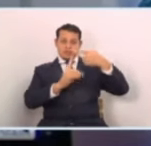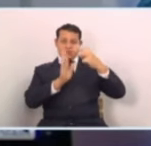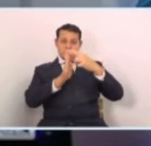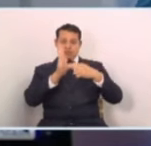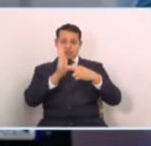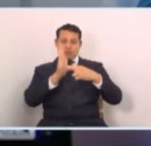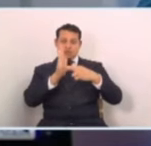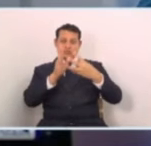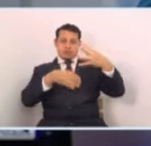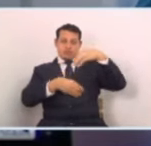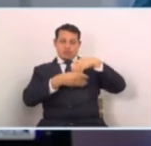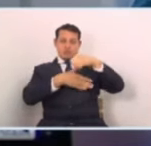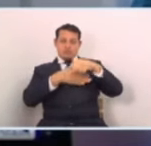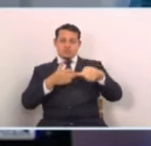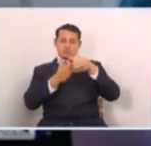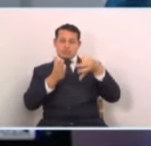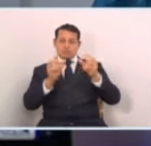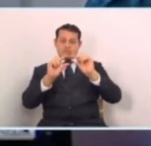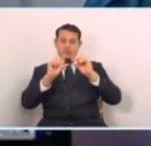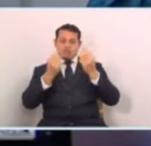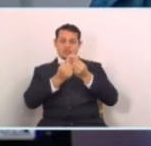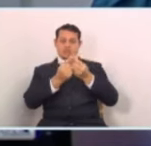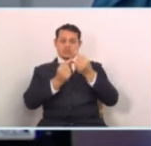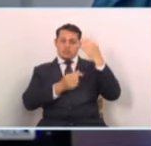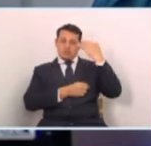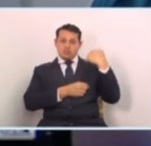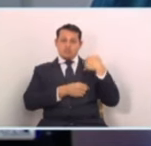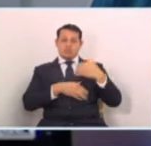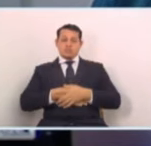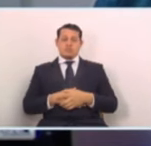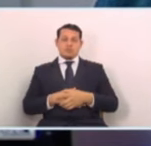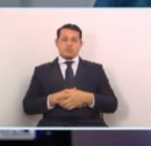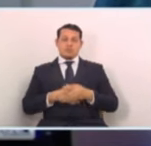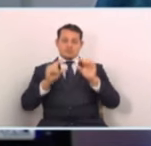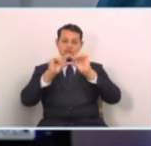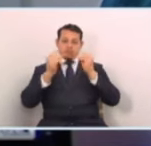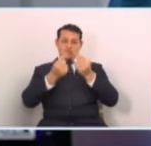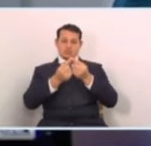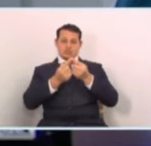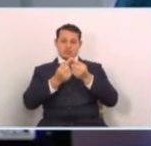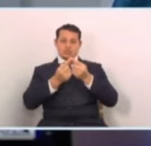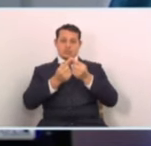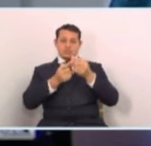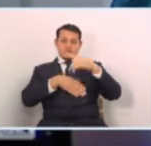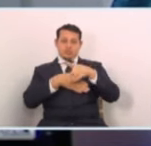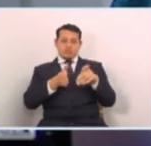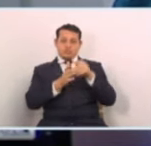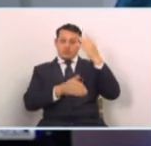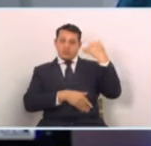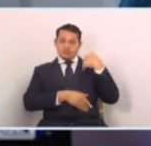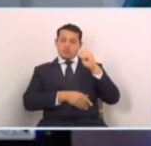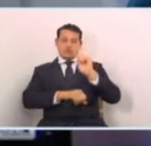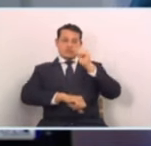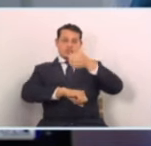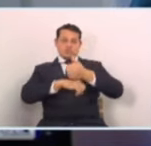el reglamento de la Asamblea, el Grupo Parlamentario de Mujeres. El Grupo Parlamentario de Mujeres no se